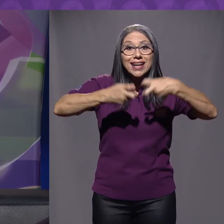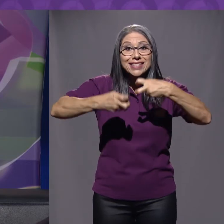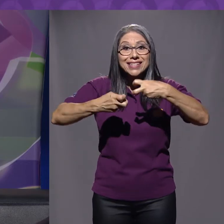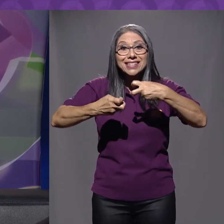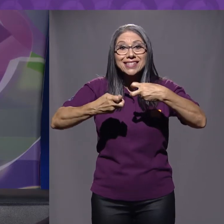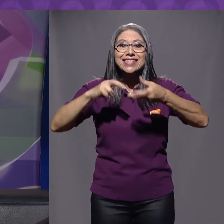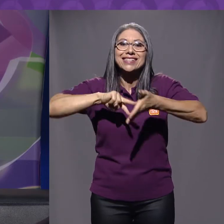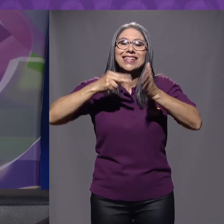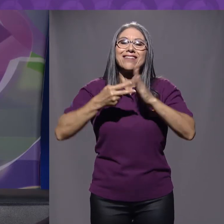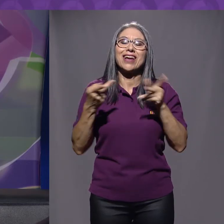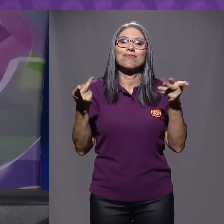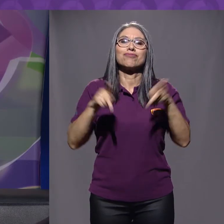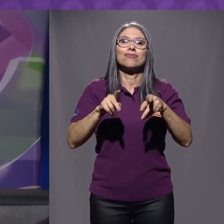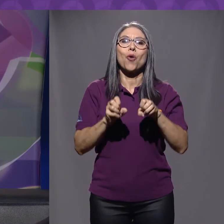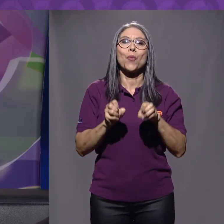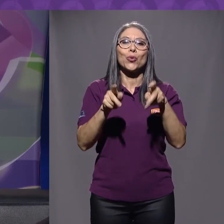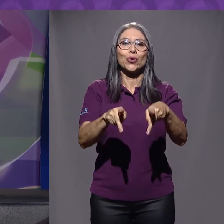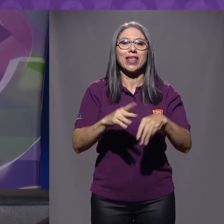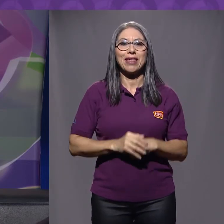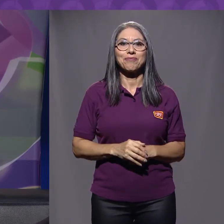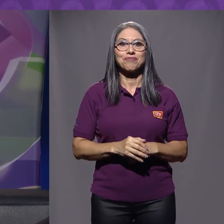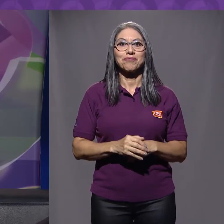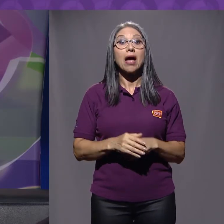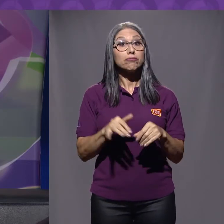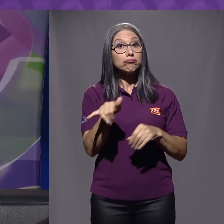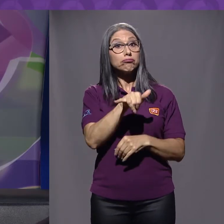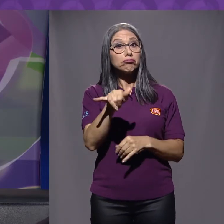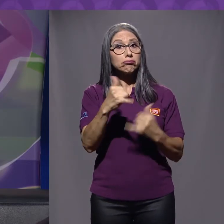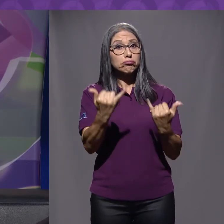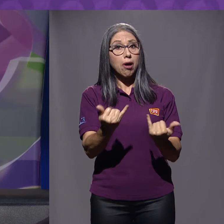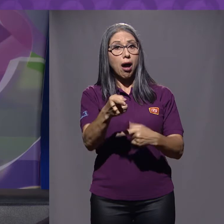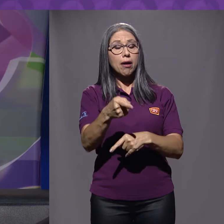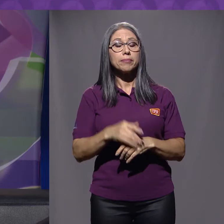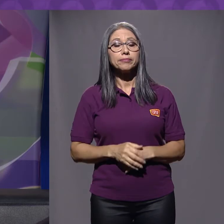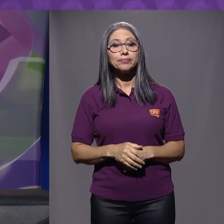toda crisis trae una oportunidad. Yo creo que esta pues no es la